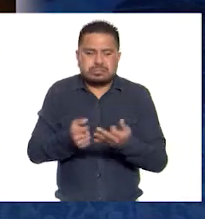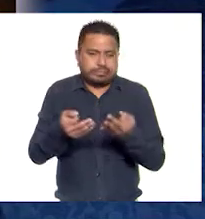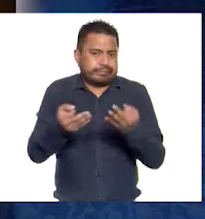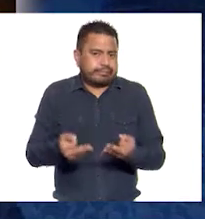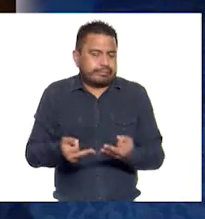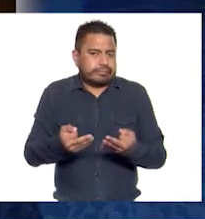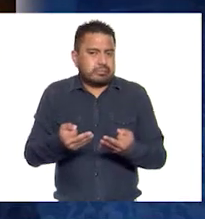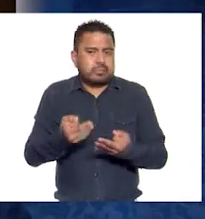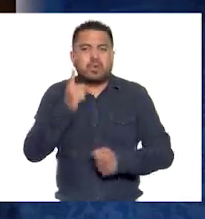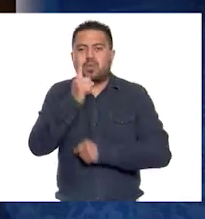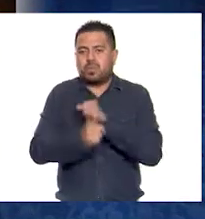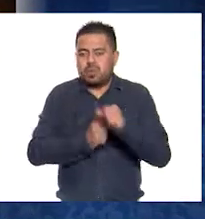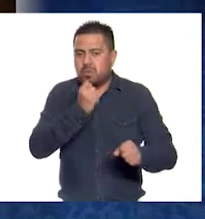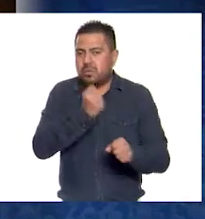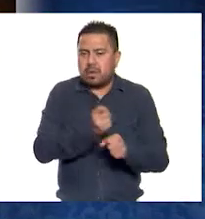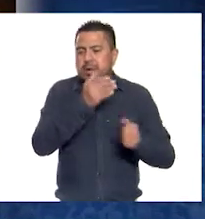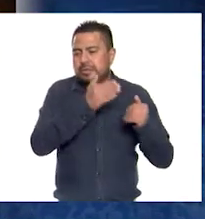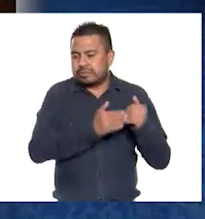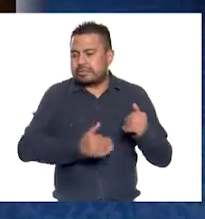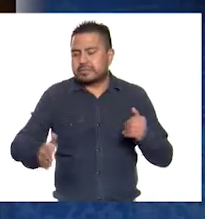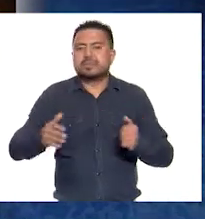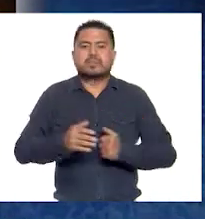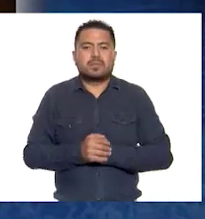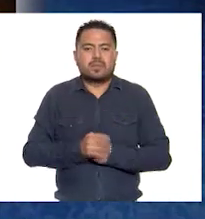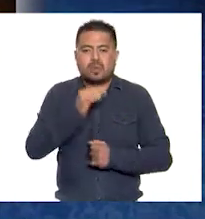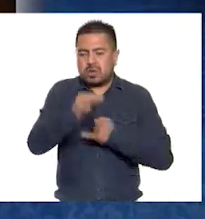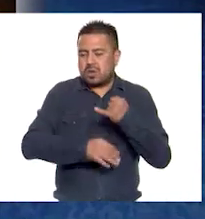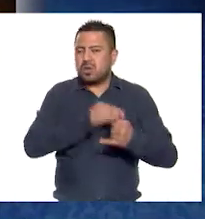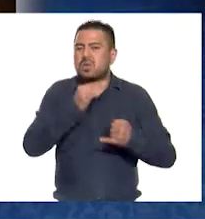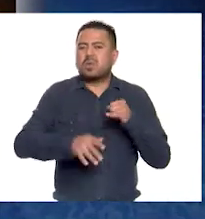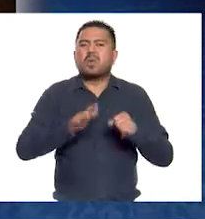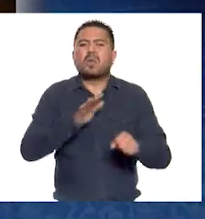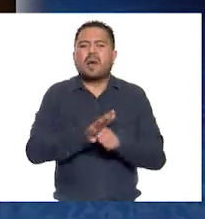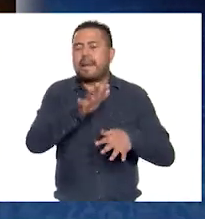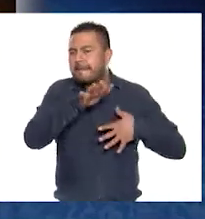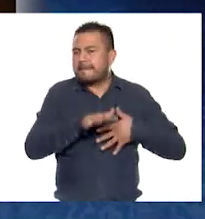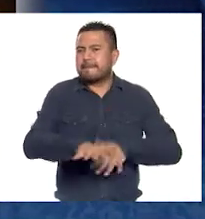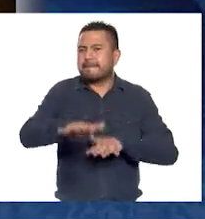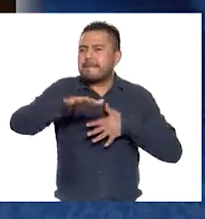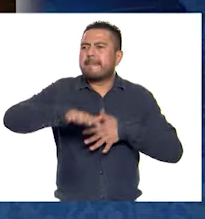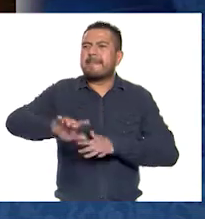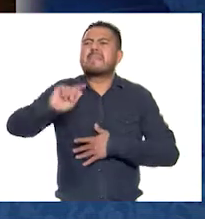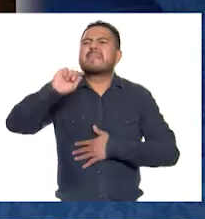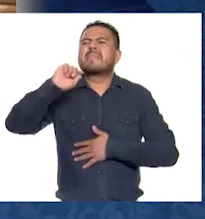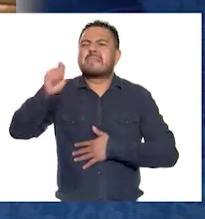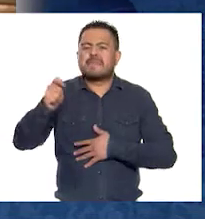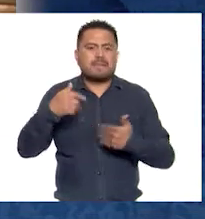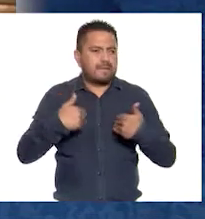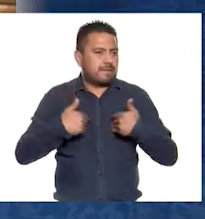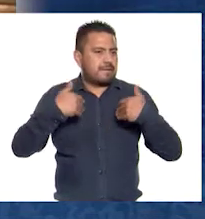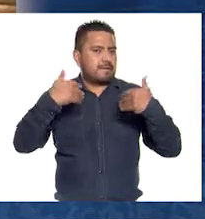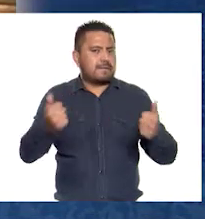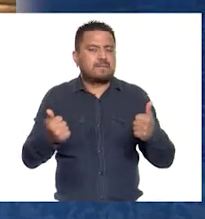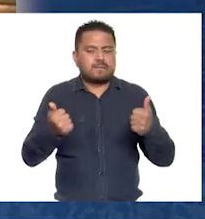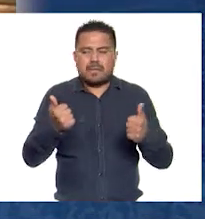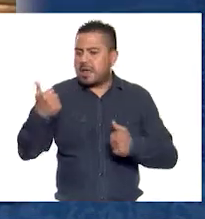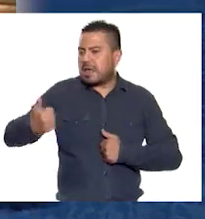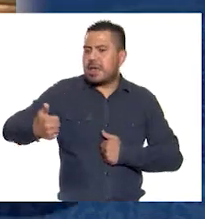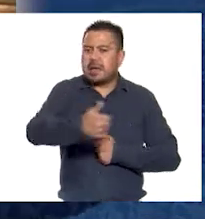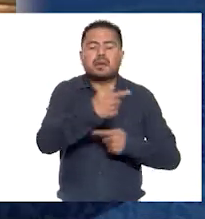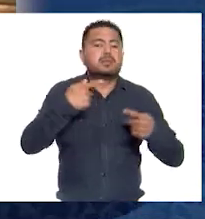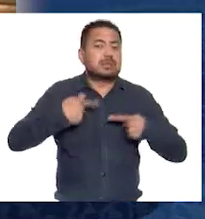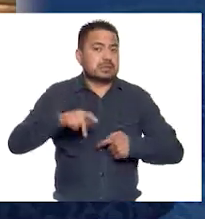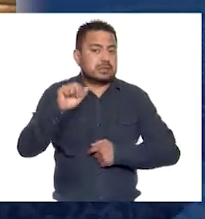netas anuales. Y el último es la peregrinación, que se entiende que cada musulmán,